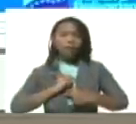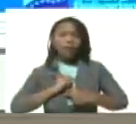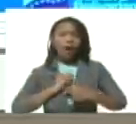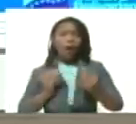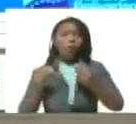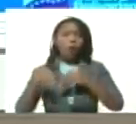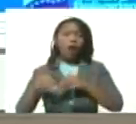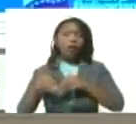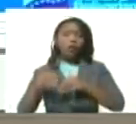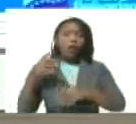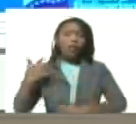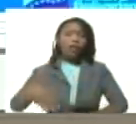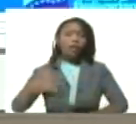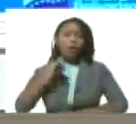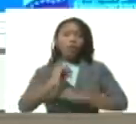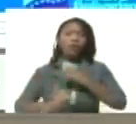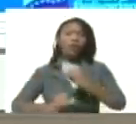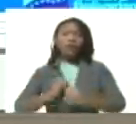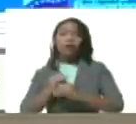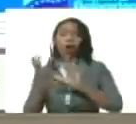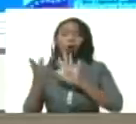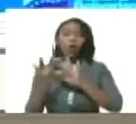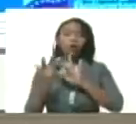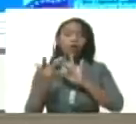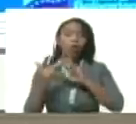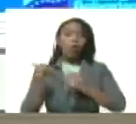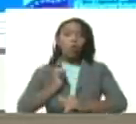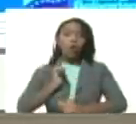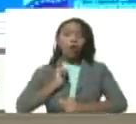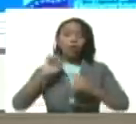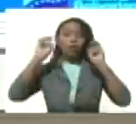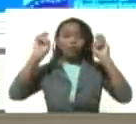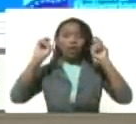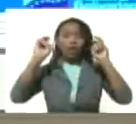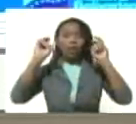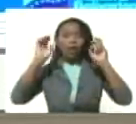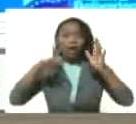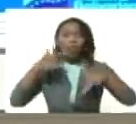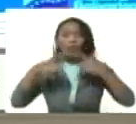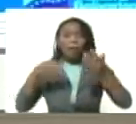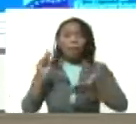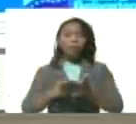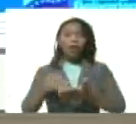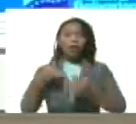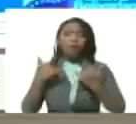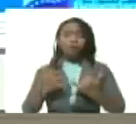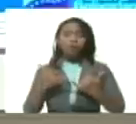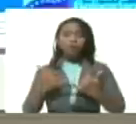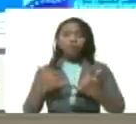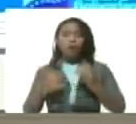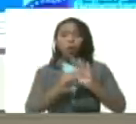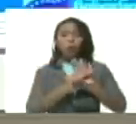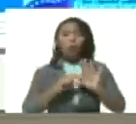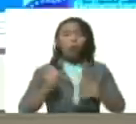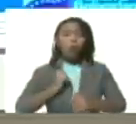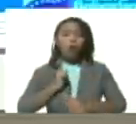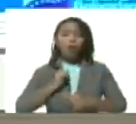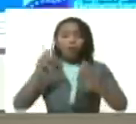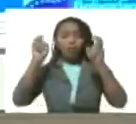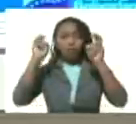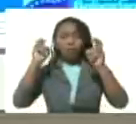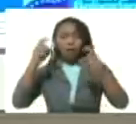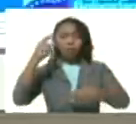derecho internacional en conexión con cualquier acto mencionado en el presente párrafo o con cualquier crimen de